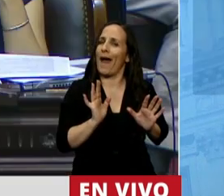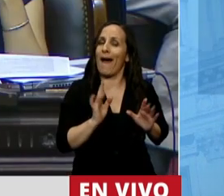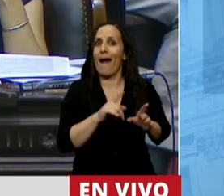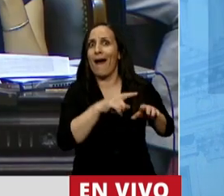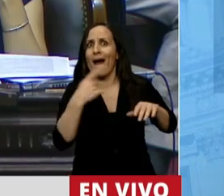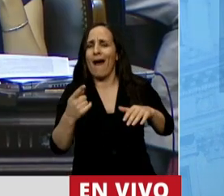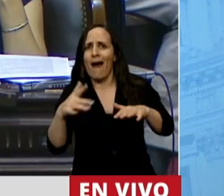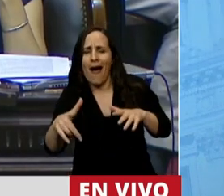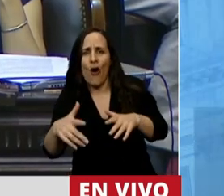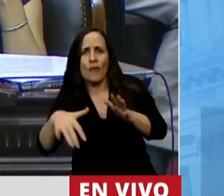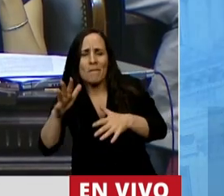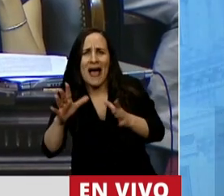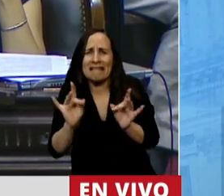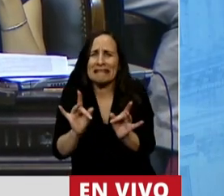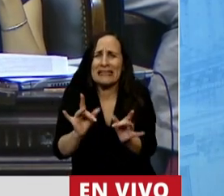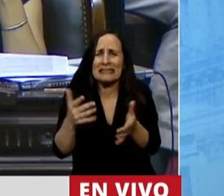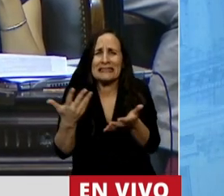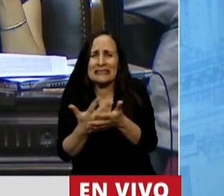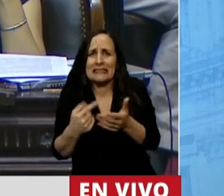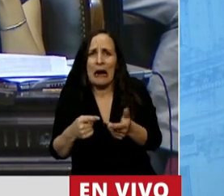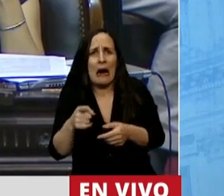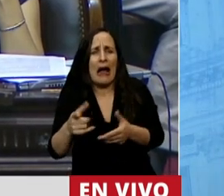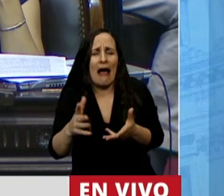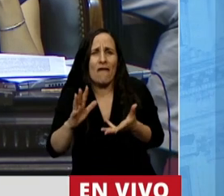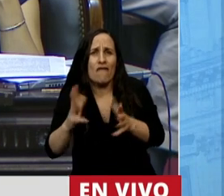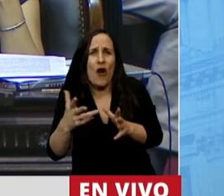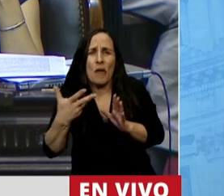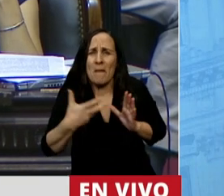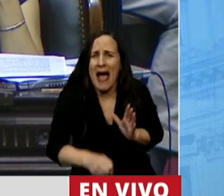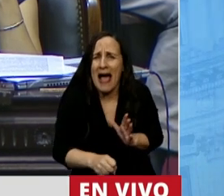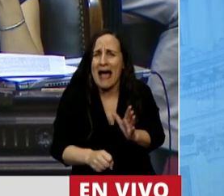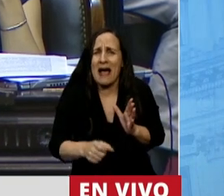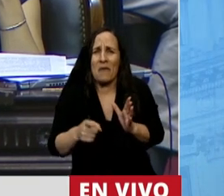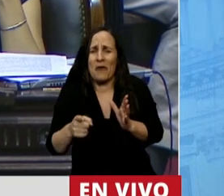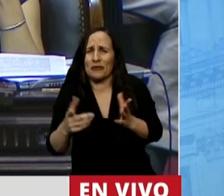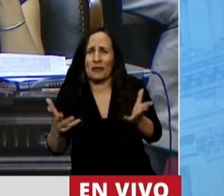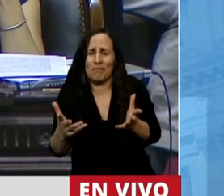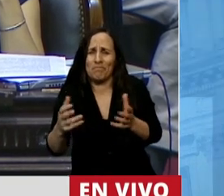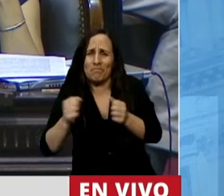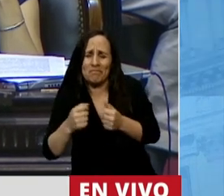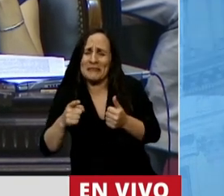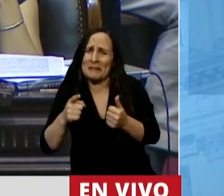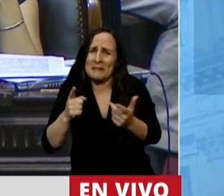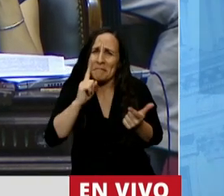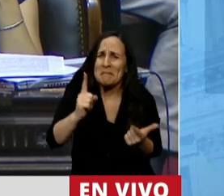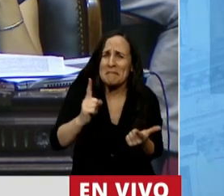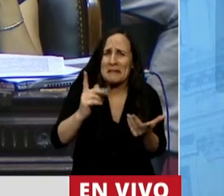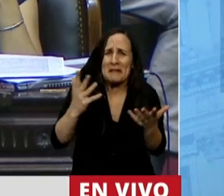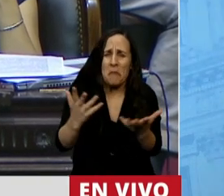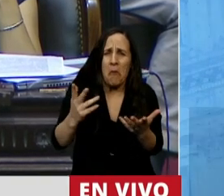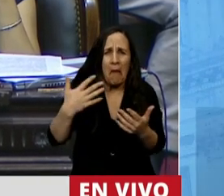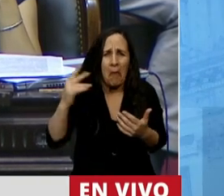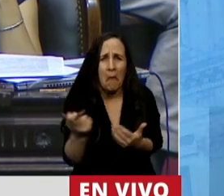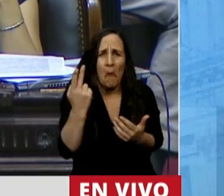vulnerables siguen recurriendo a métodos caseros, marginales e inseguros, poniendo en riesgo su propia